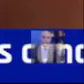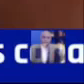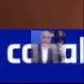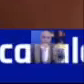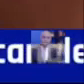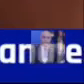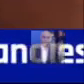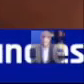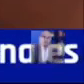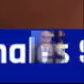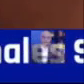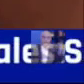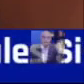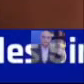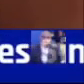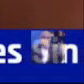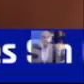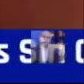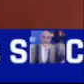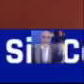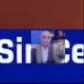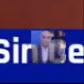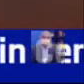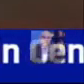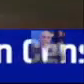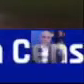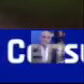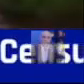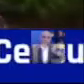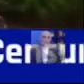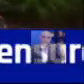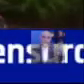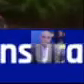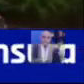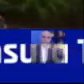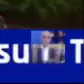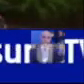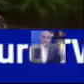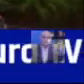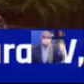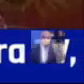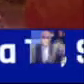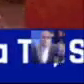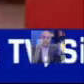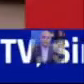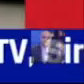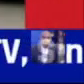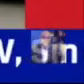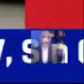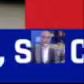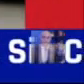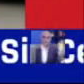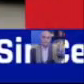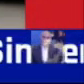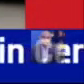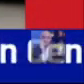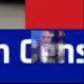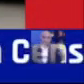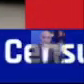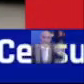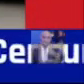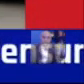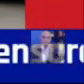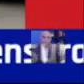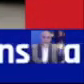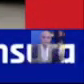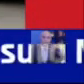más afectada por la pandemia del COVID en nuestro país. No solo sortear eficientemente este